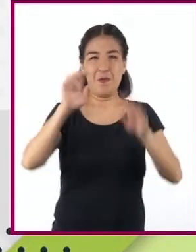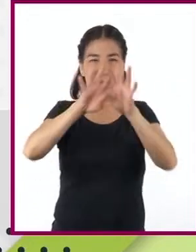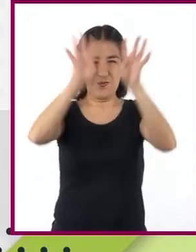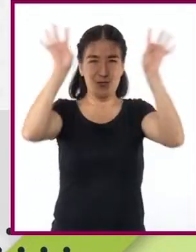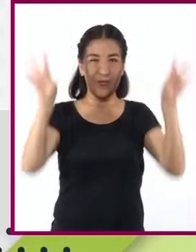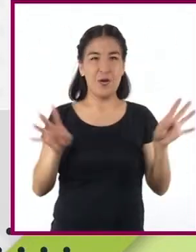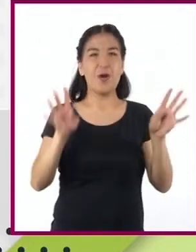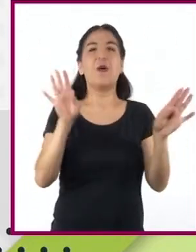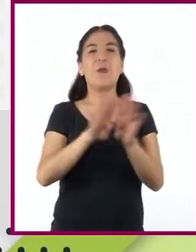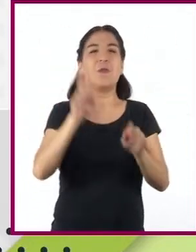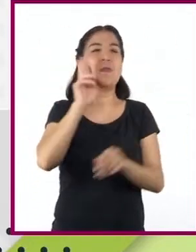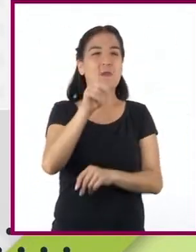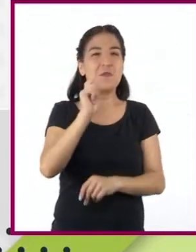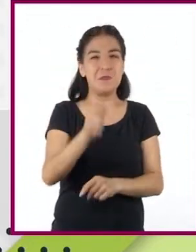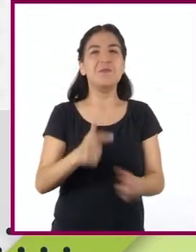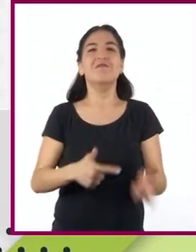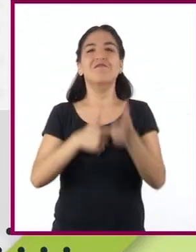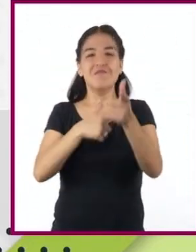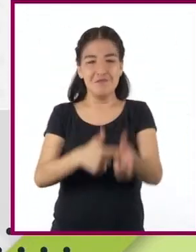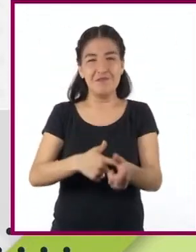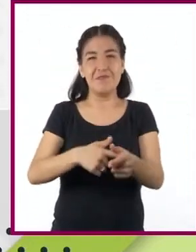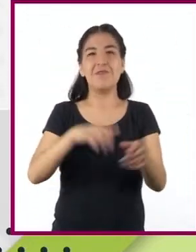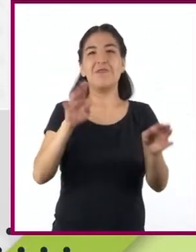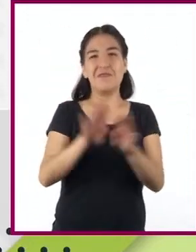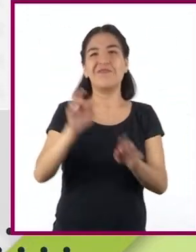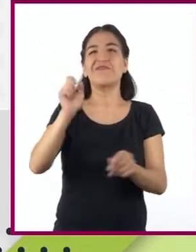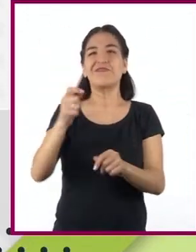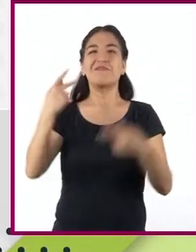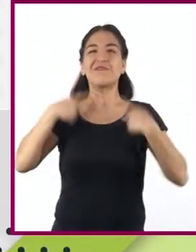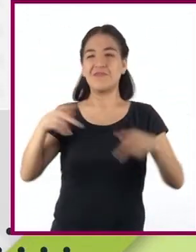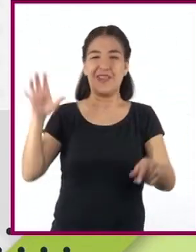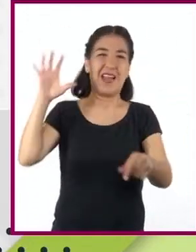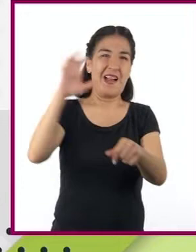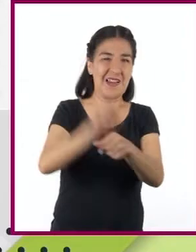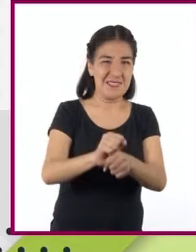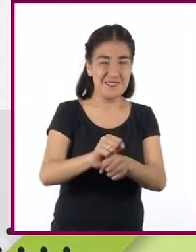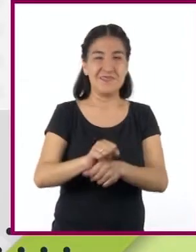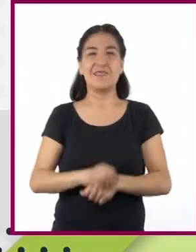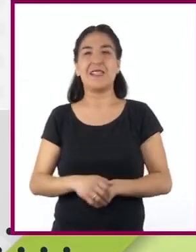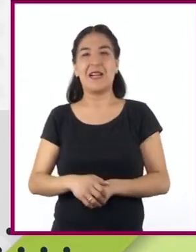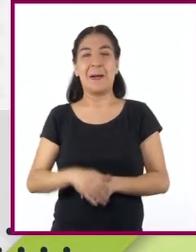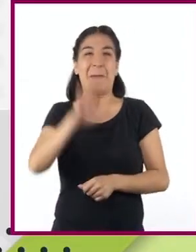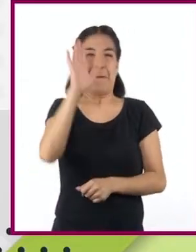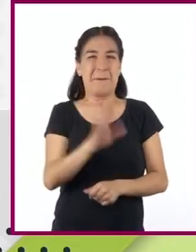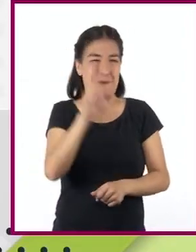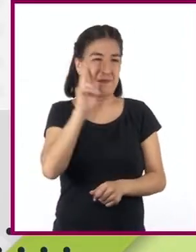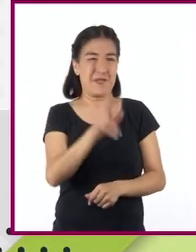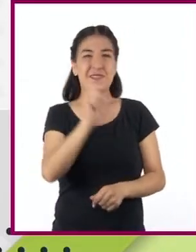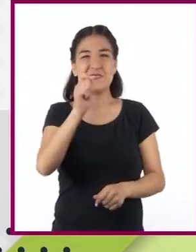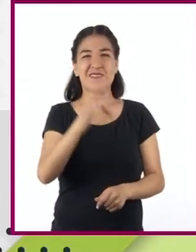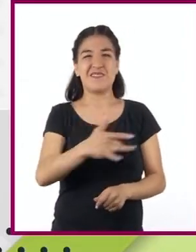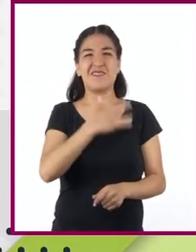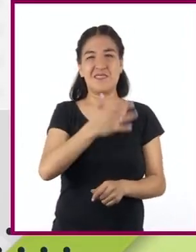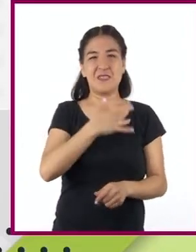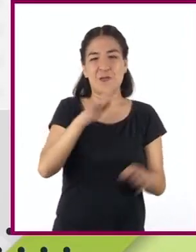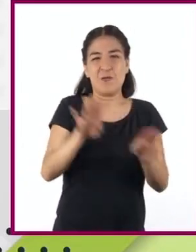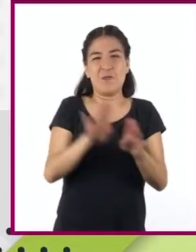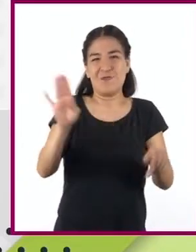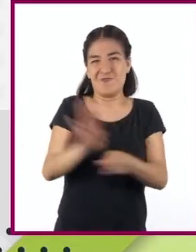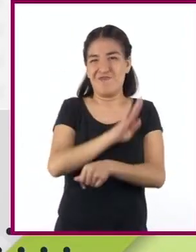demasiado y estar más expuestos a depredadores. Pareciera que les afecta más que